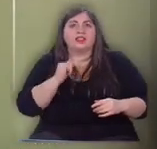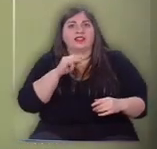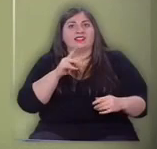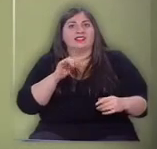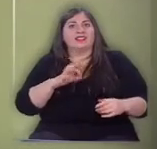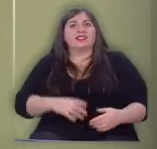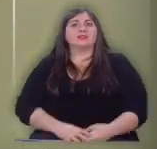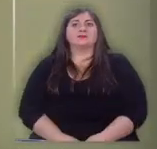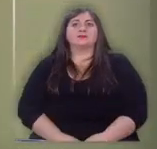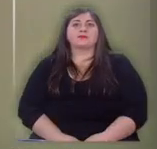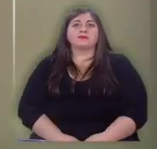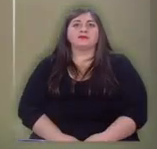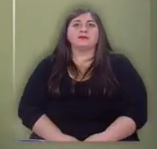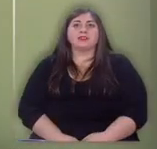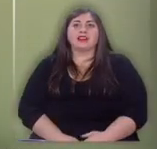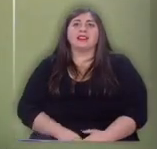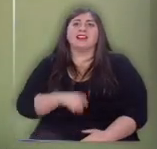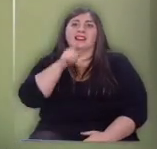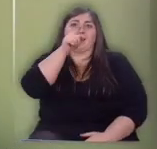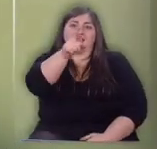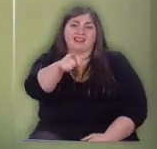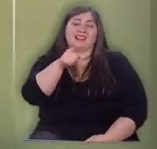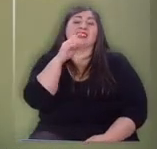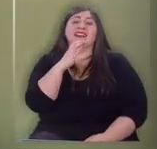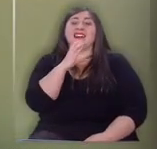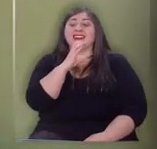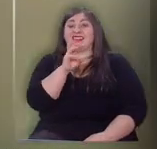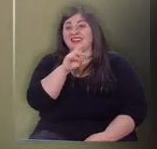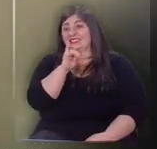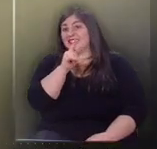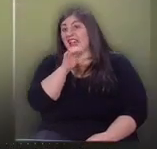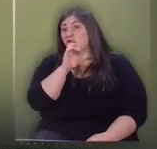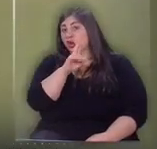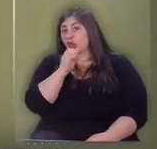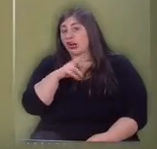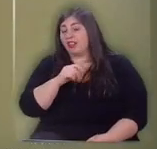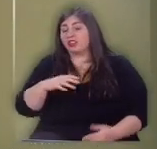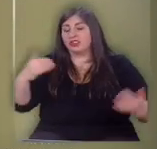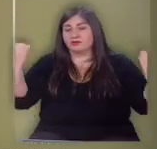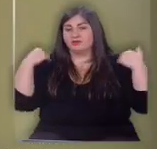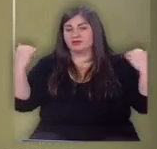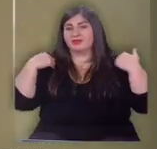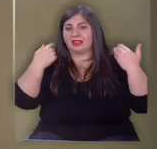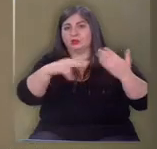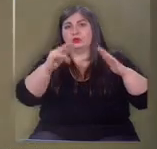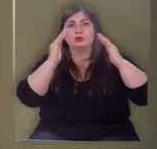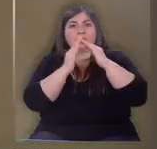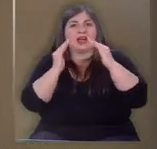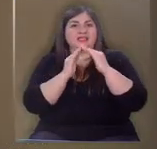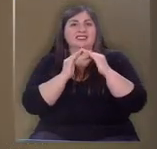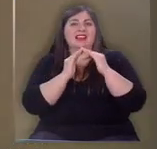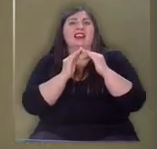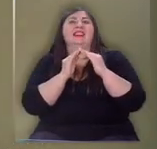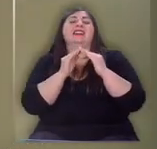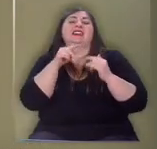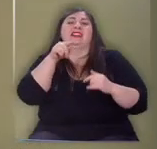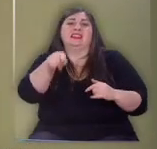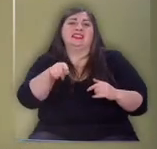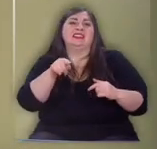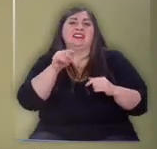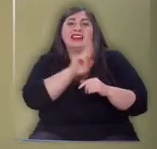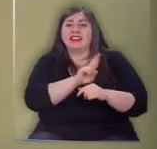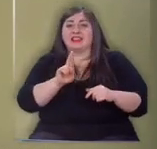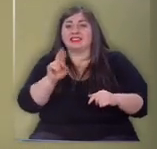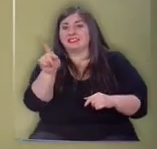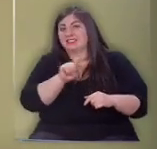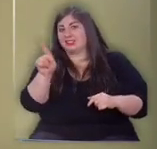al Barcelona. Imagen virales del día, como siempre, Cristiano Ronaldo entrenando en su casa. Ahí lo ves en redes sociales